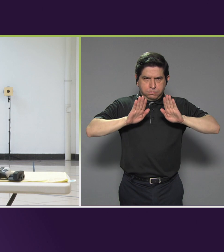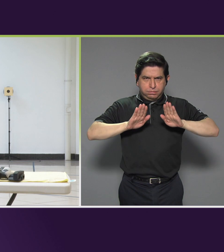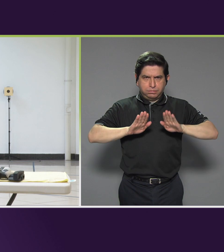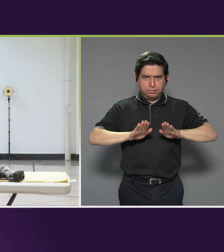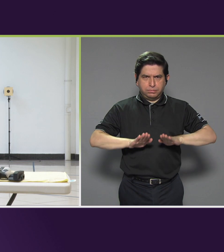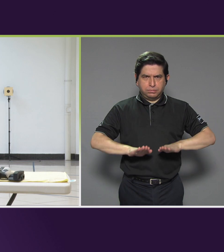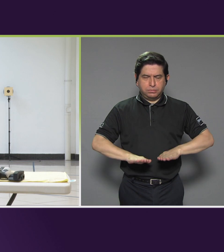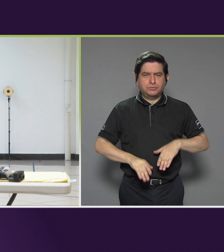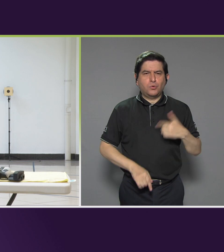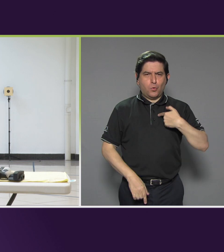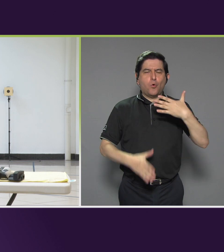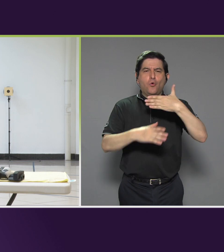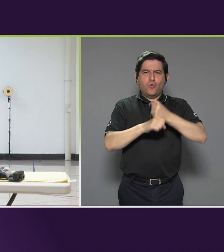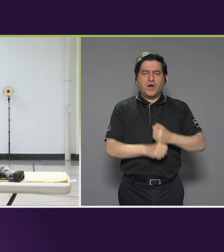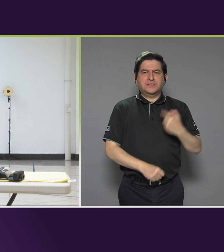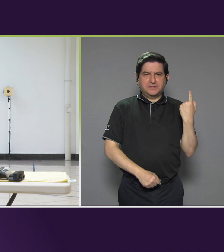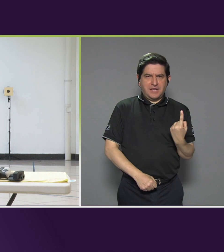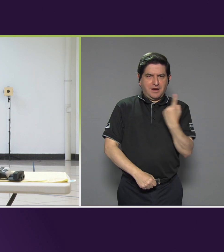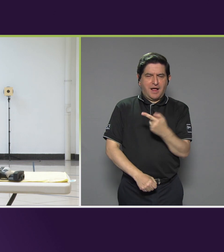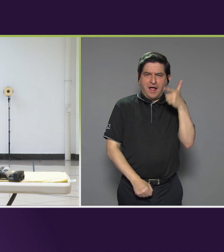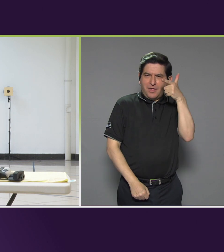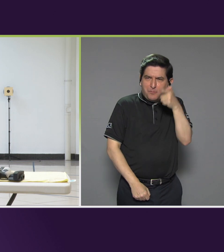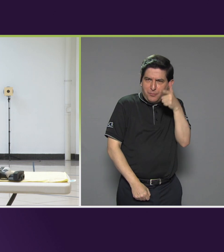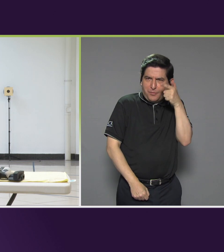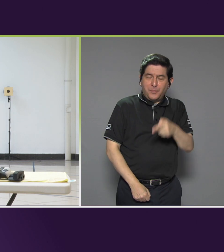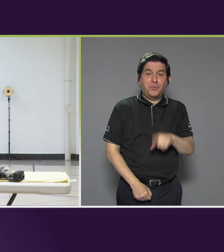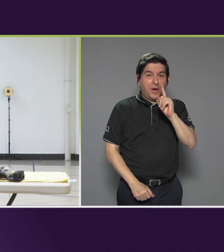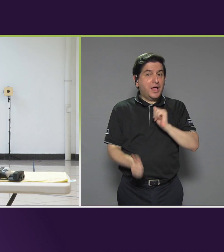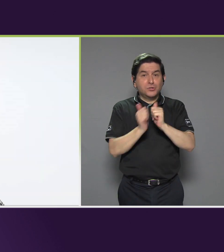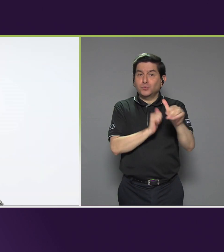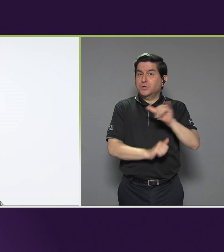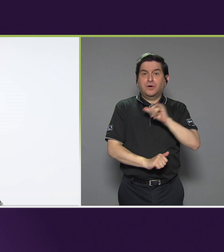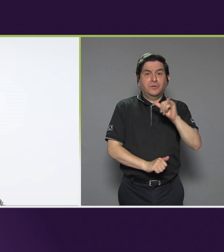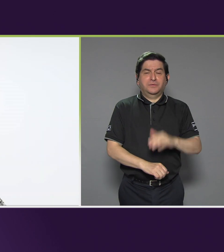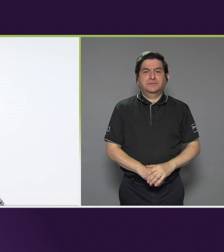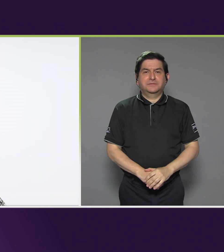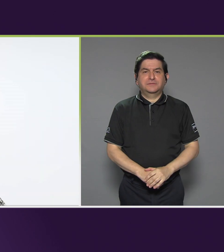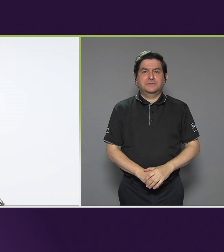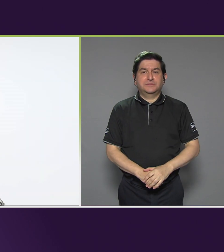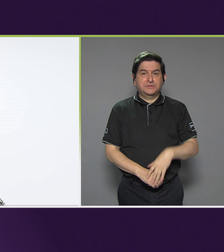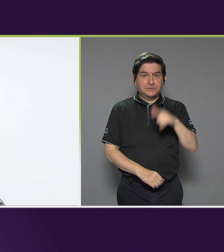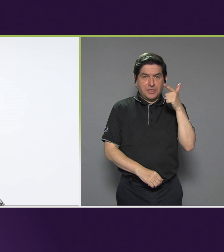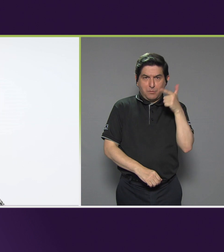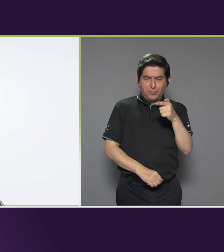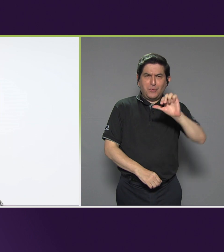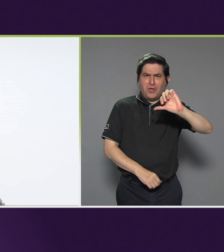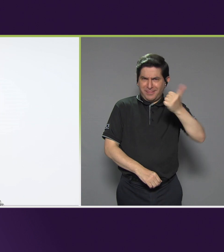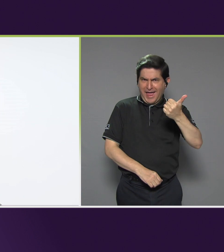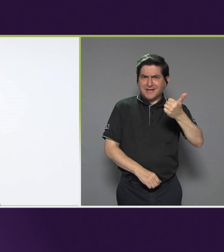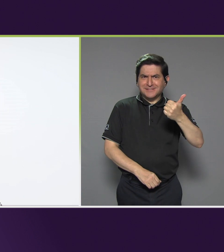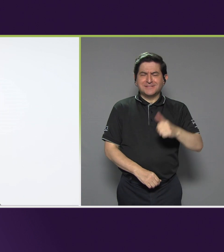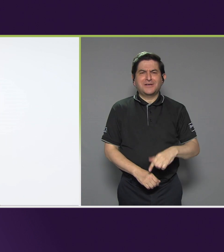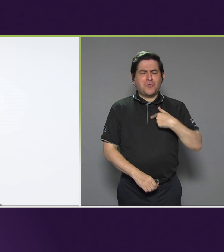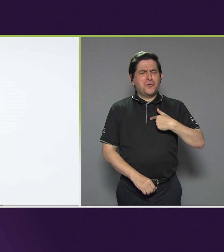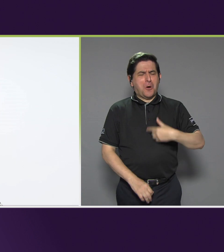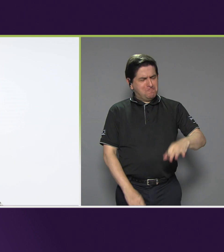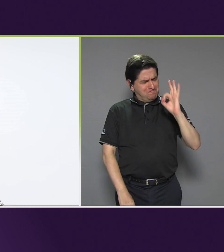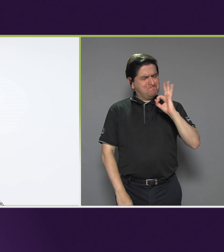para poder realizar cada disparo es una competencia. Cuando si hace uno un 10, ¿verdad?